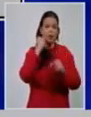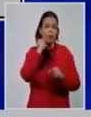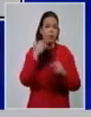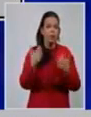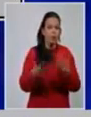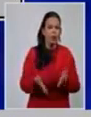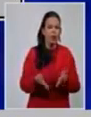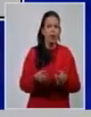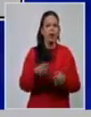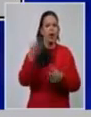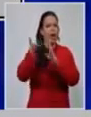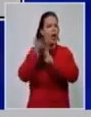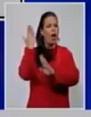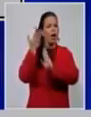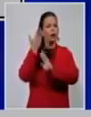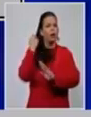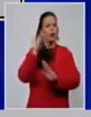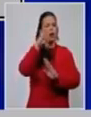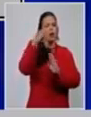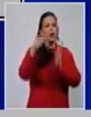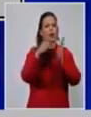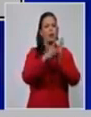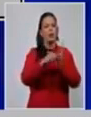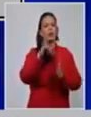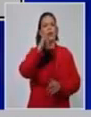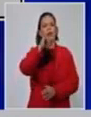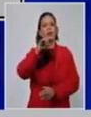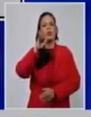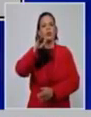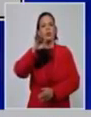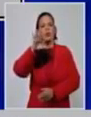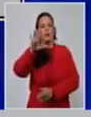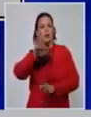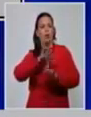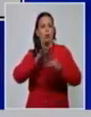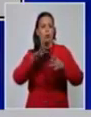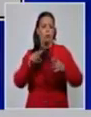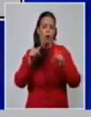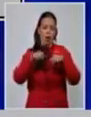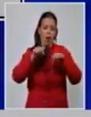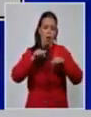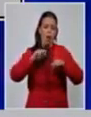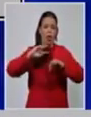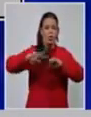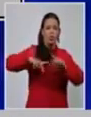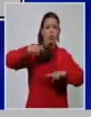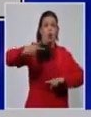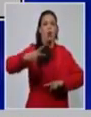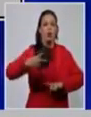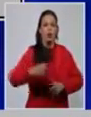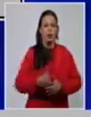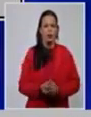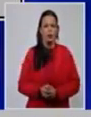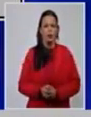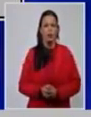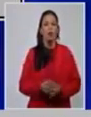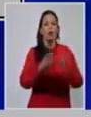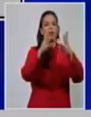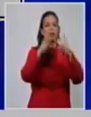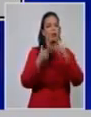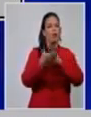3.675. Ya duplica lo que nos pasó en el mes de diciembre. Y el número de fallecidos,